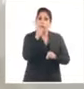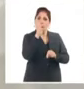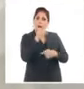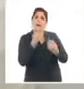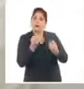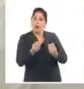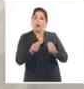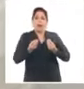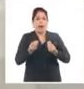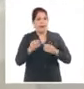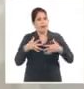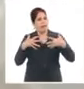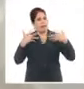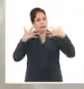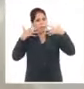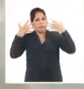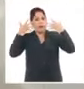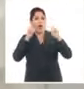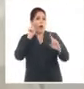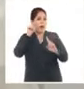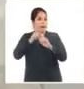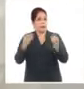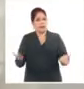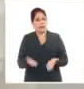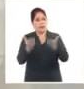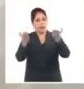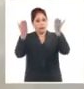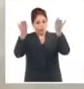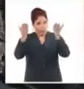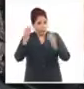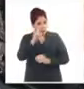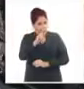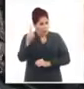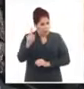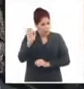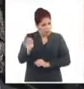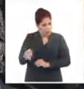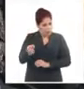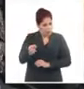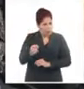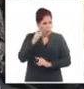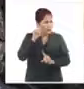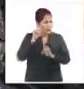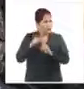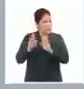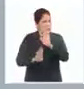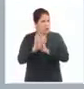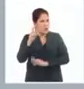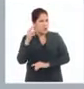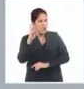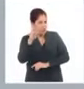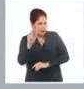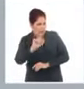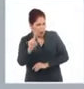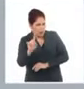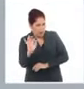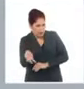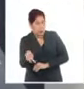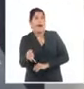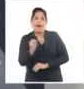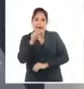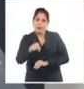también. Está dentro del objetivo de desarrollo sostenible 11, ¿no? El 11. Y por tanto, también tenemos que darle